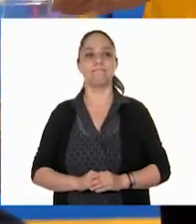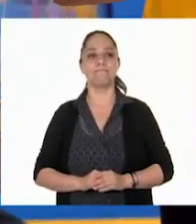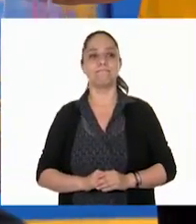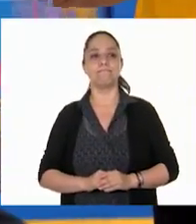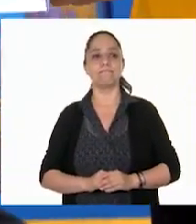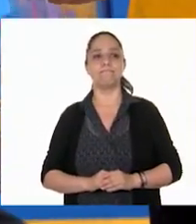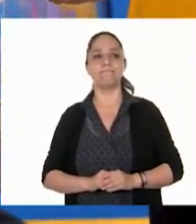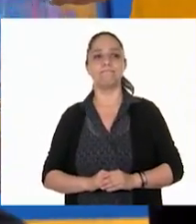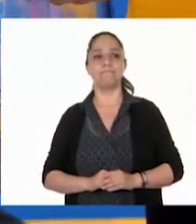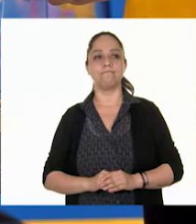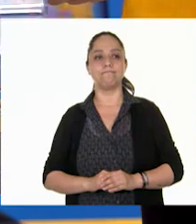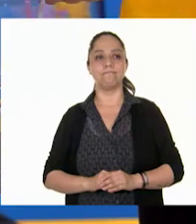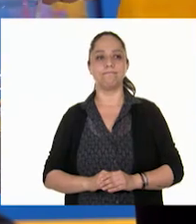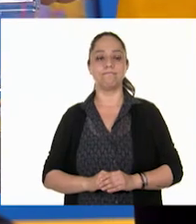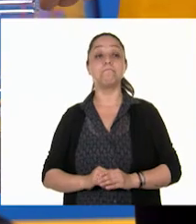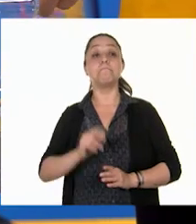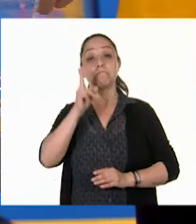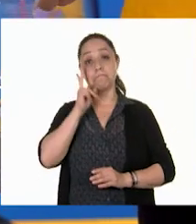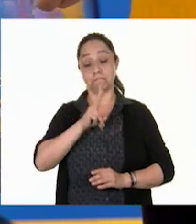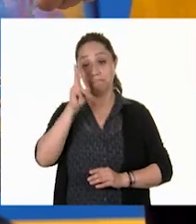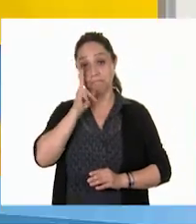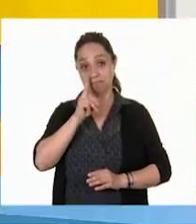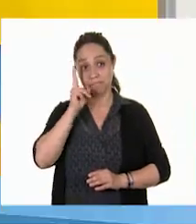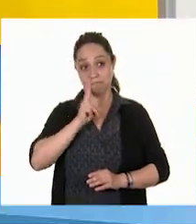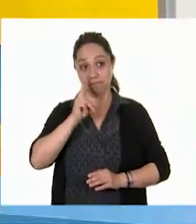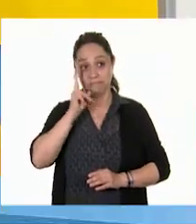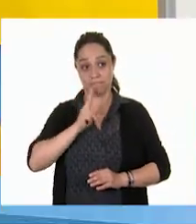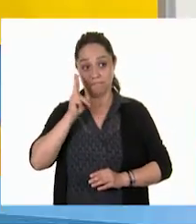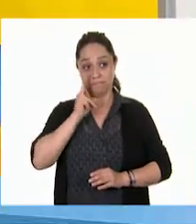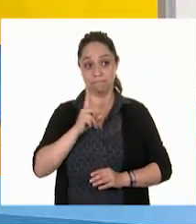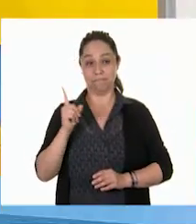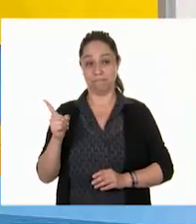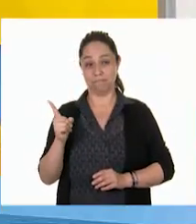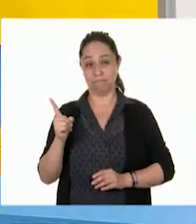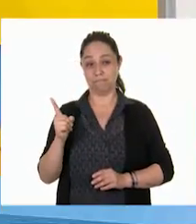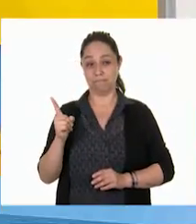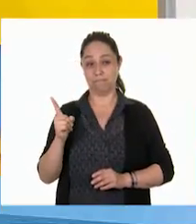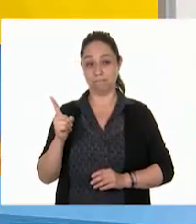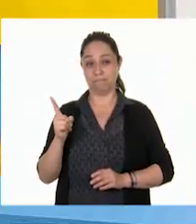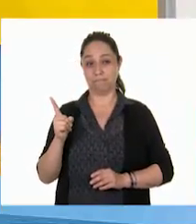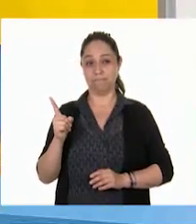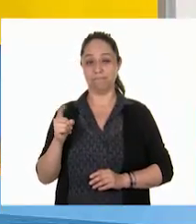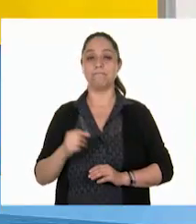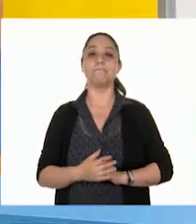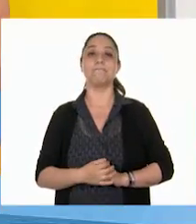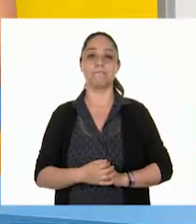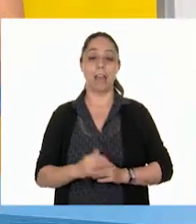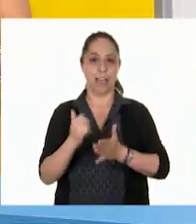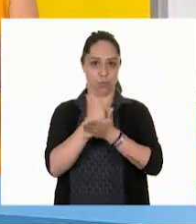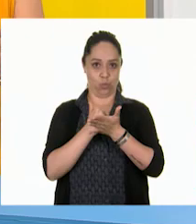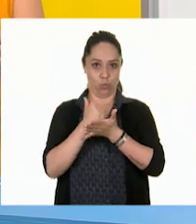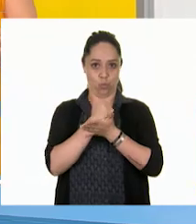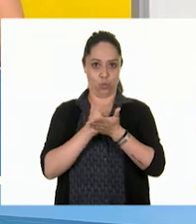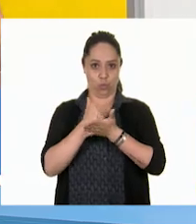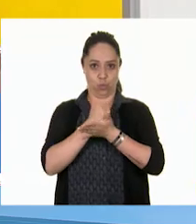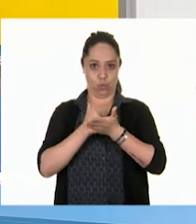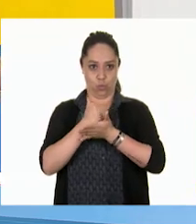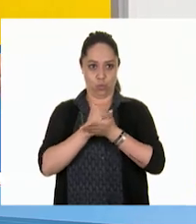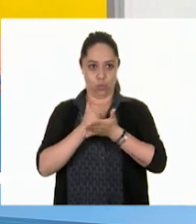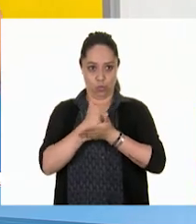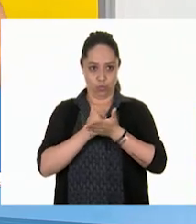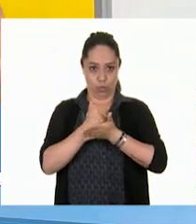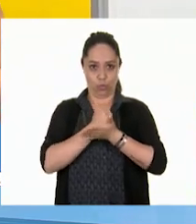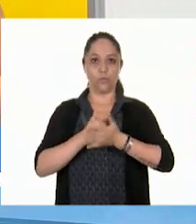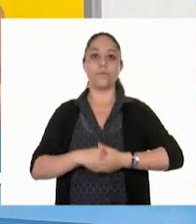Y será chon, chon, chon. La color azul. A ver, por